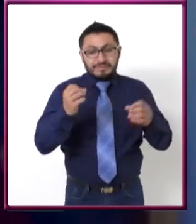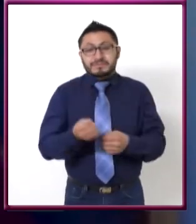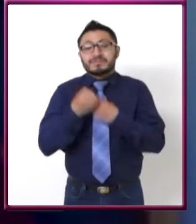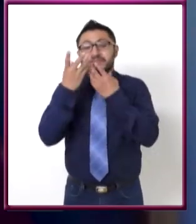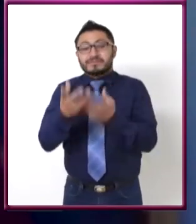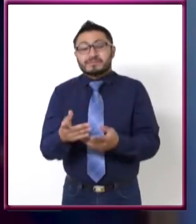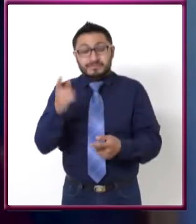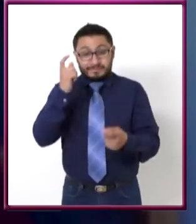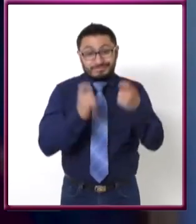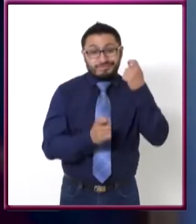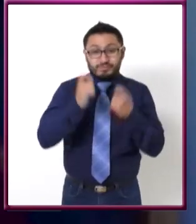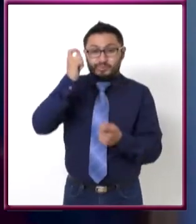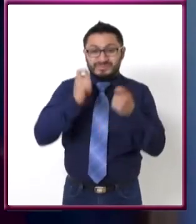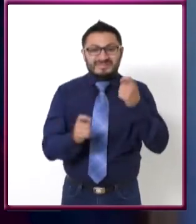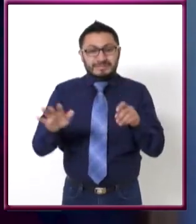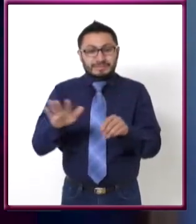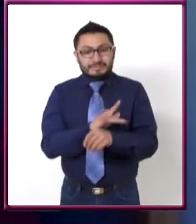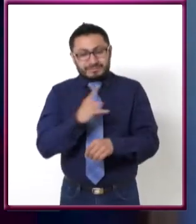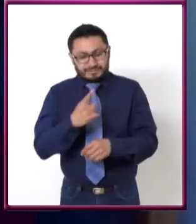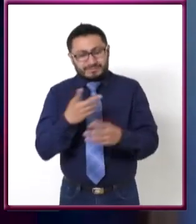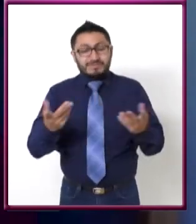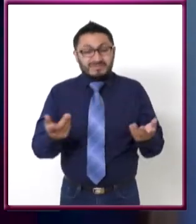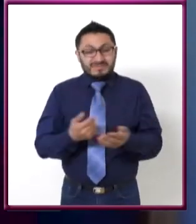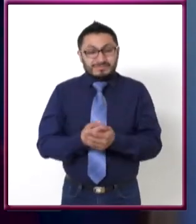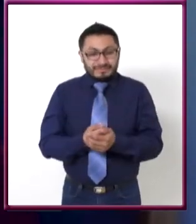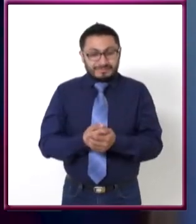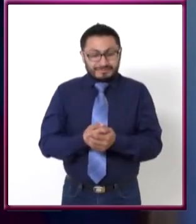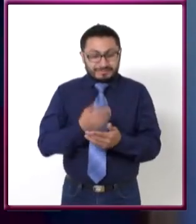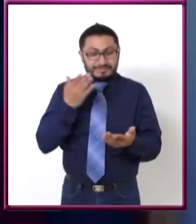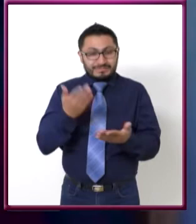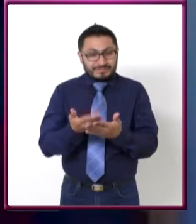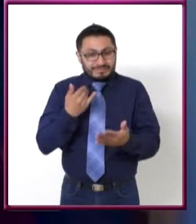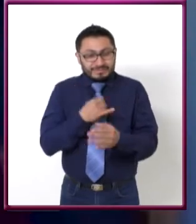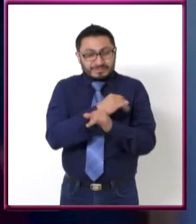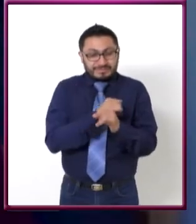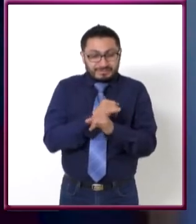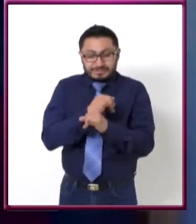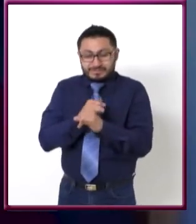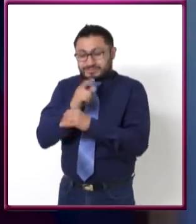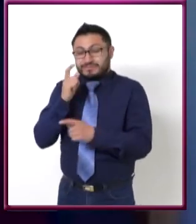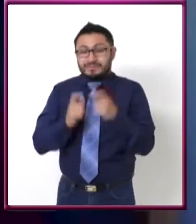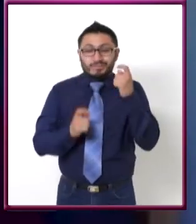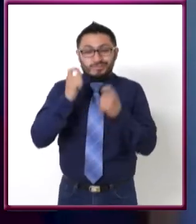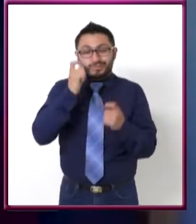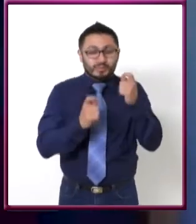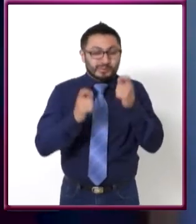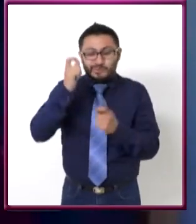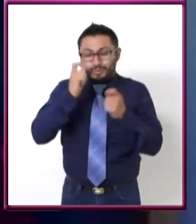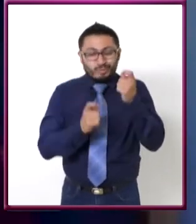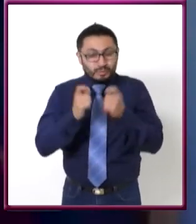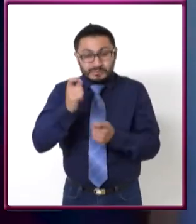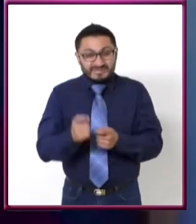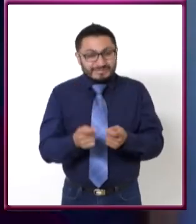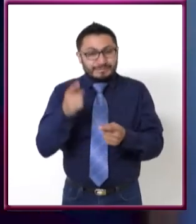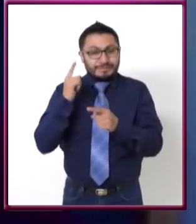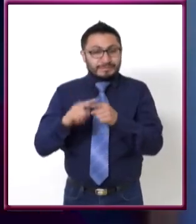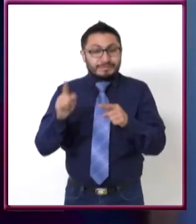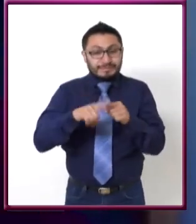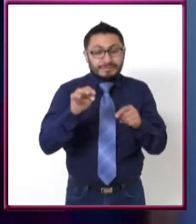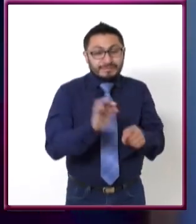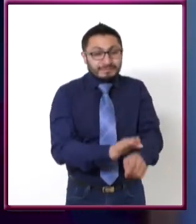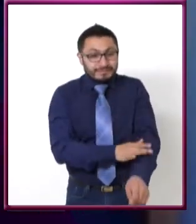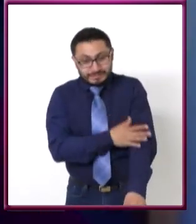diferentes expresiones faciales, porque se han estudiado las expresiones faciales de